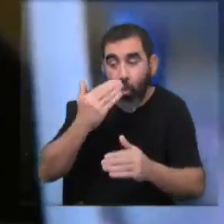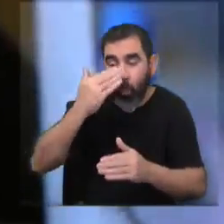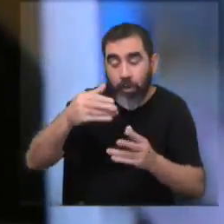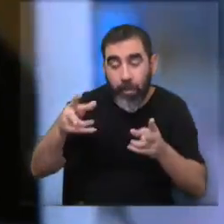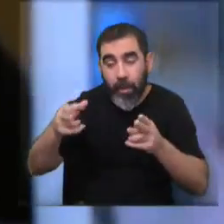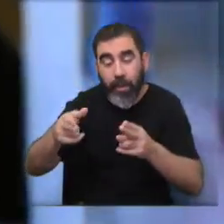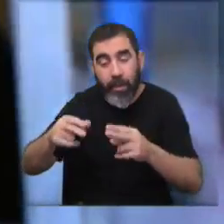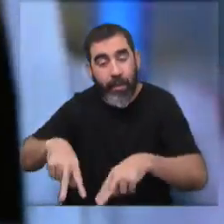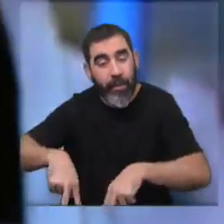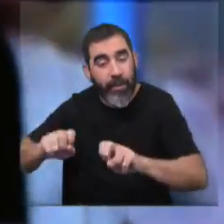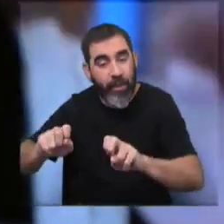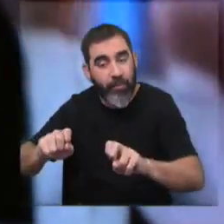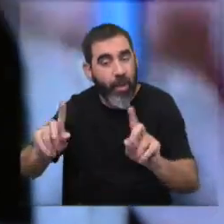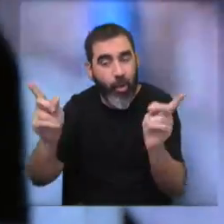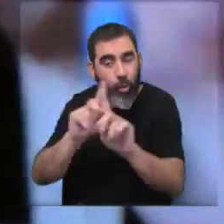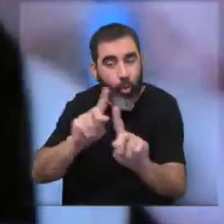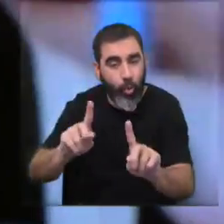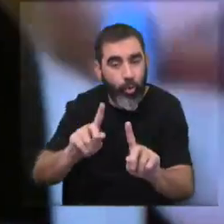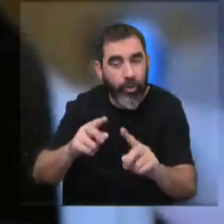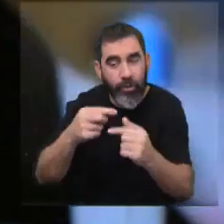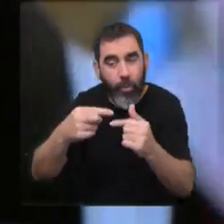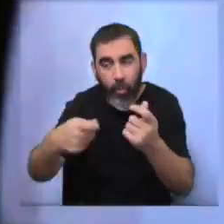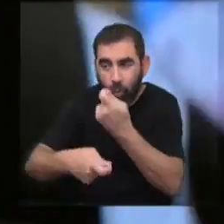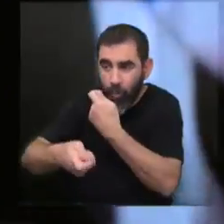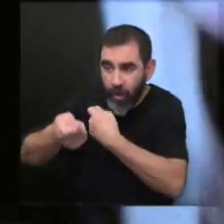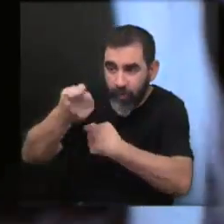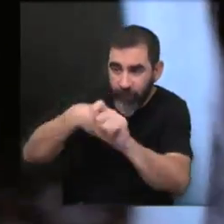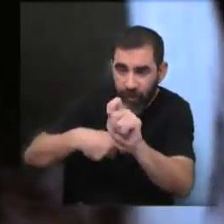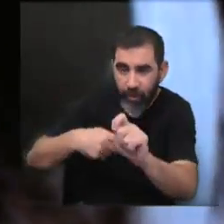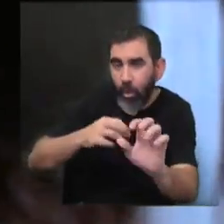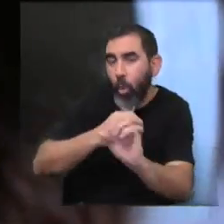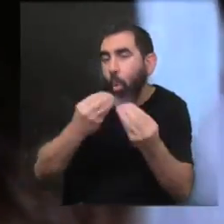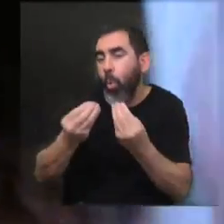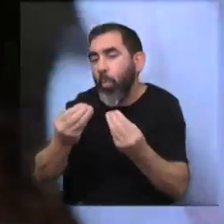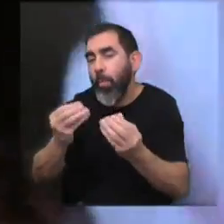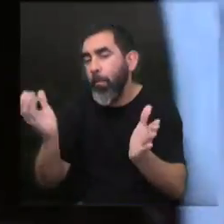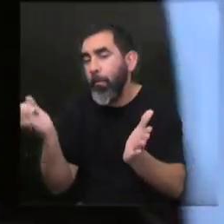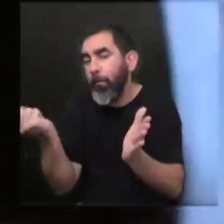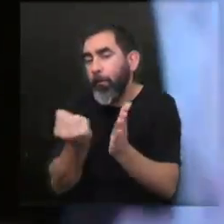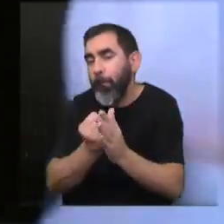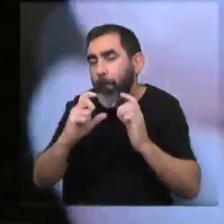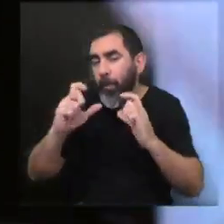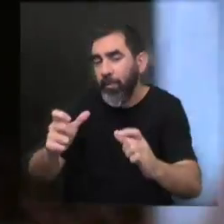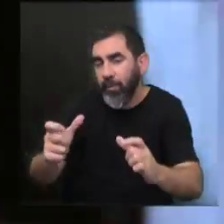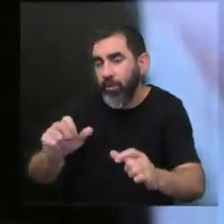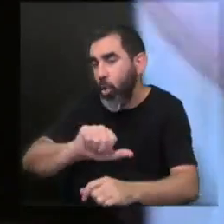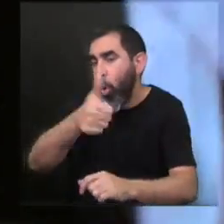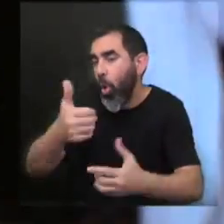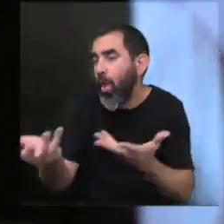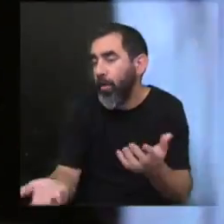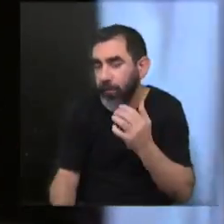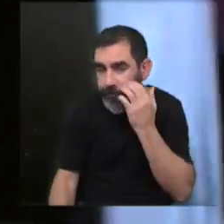estudios, ¿esto en qué se transforma? ¿En un producto de mercado? ¿En una patente? Porque si llegan a buen puerto... Bueno,